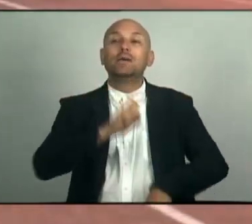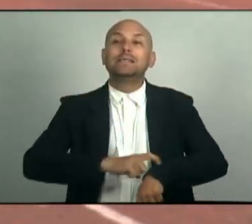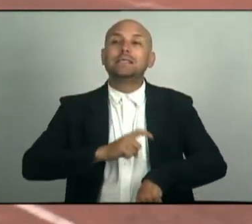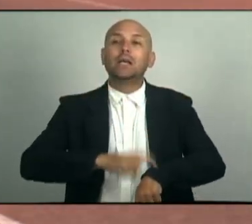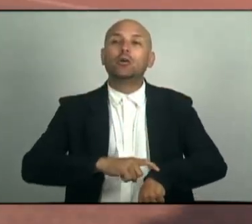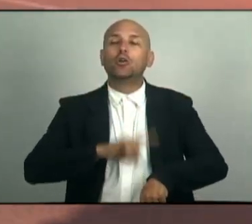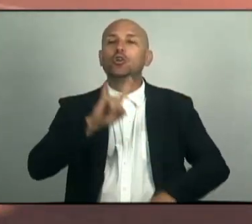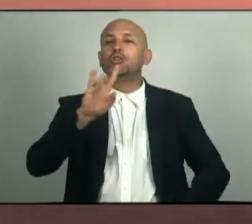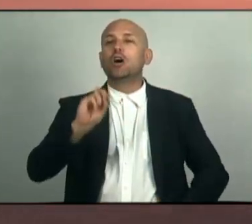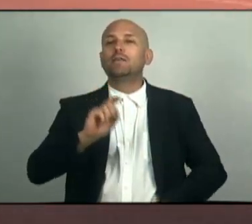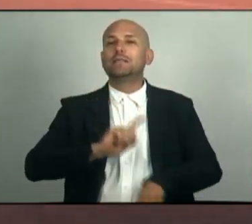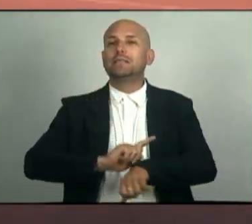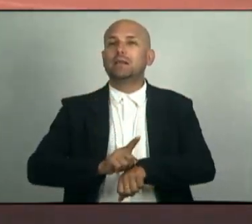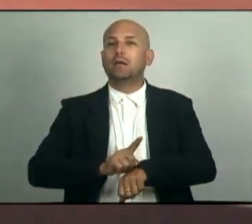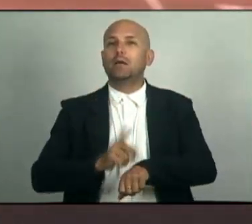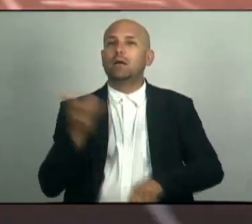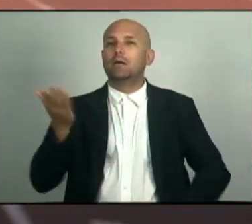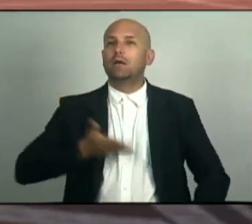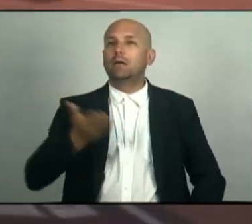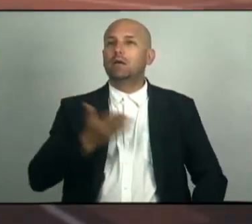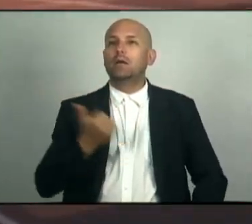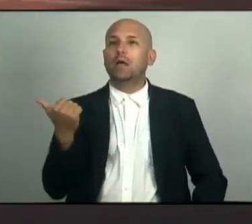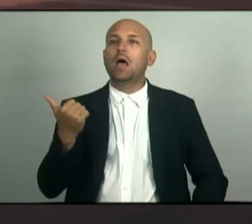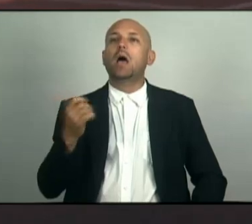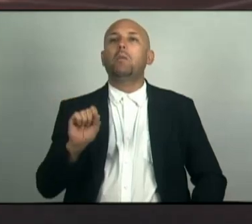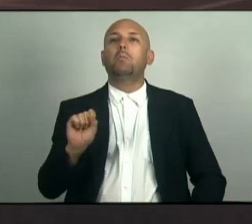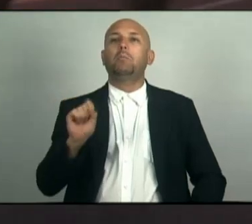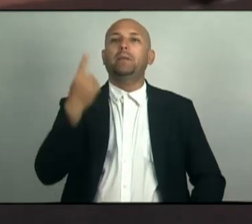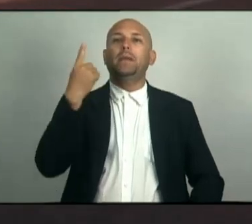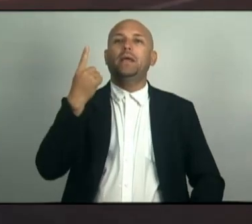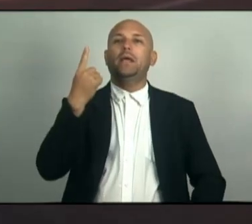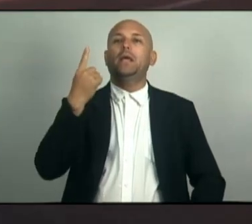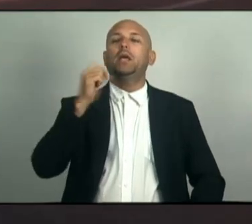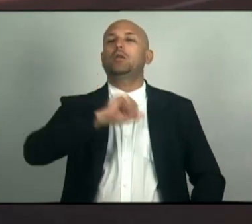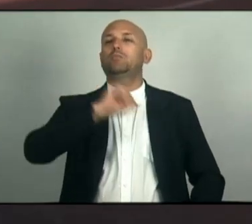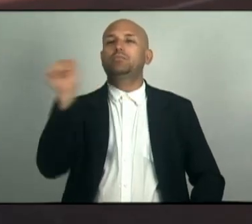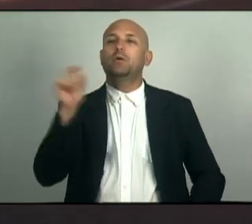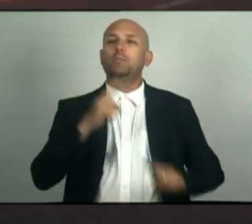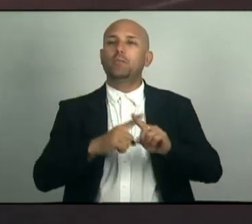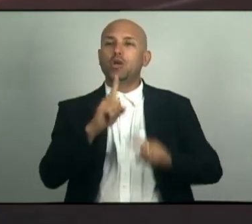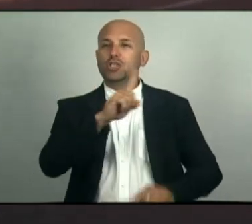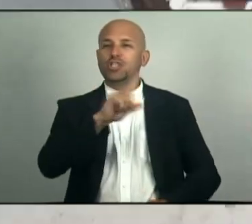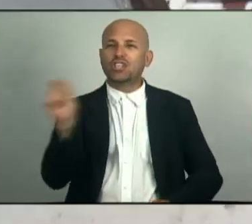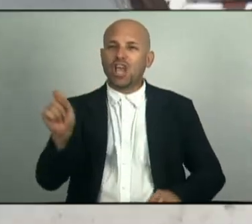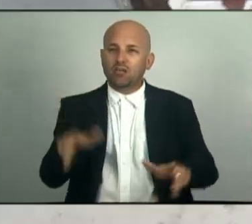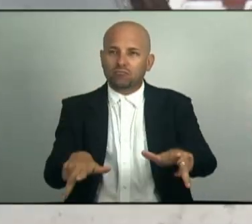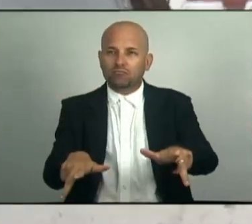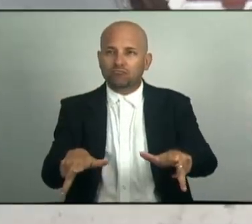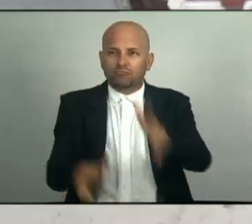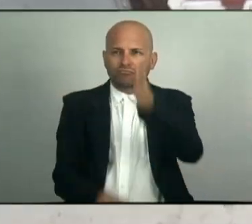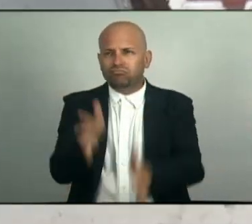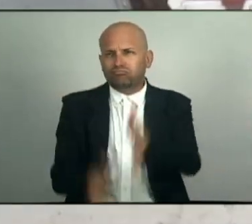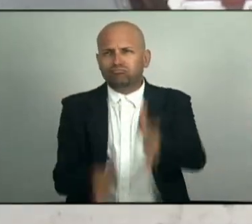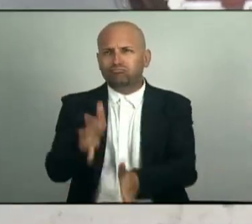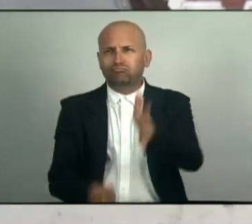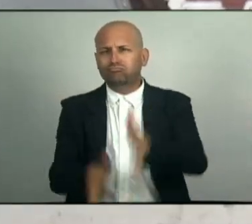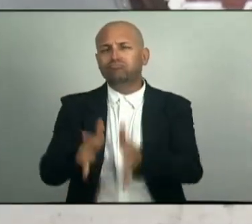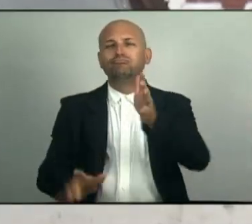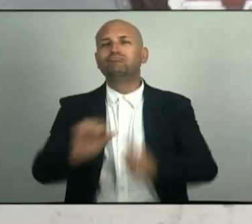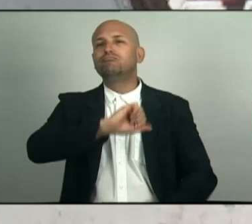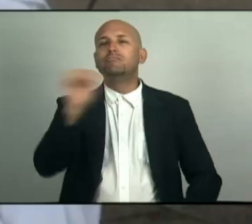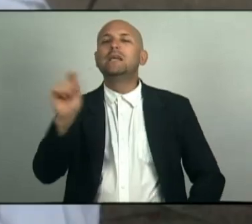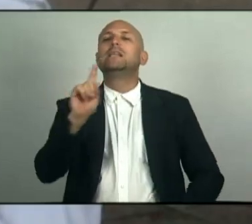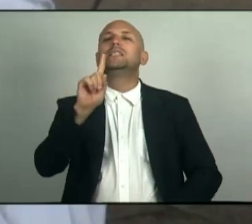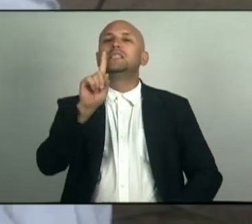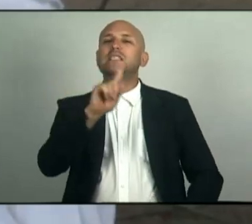90 centésimas el resultado le valió para ser primero dentro de la competencia de los 100 m del Memorial Carlos Gil Pérez de la